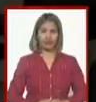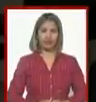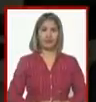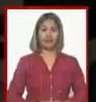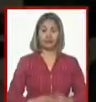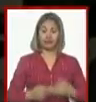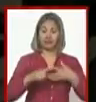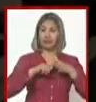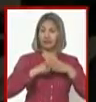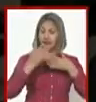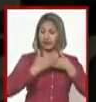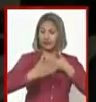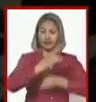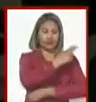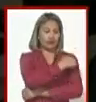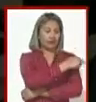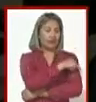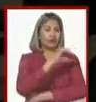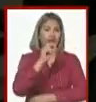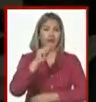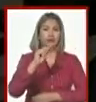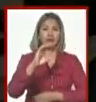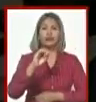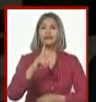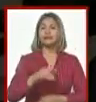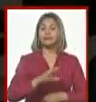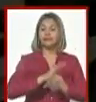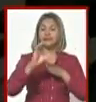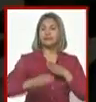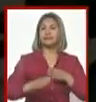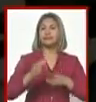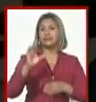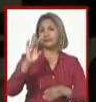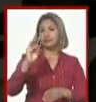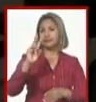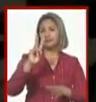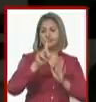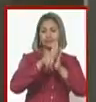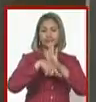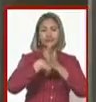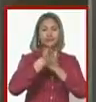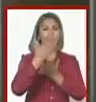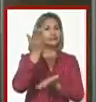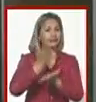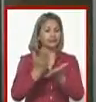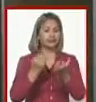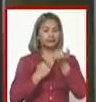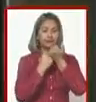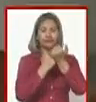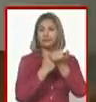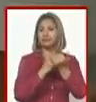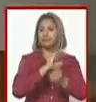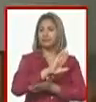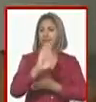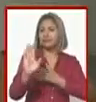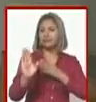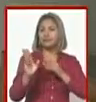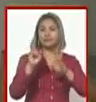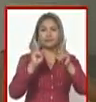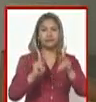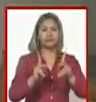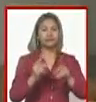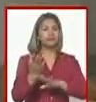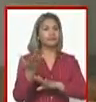a partir de hoy aquí en el hospital oncológico trabajador es un tren un paro de 72 horas en apoyo a sus compañeras que han